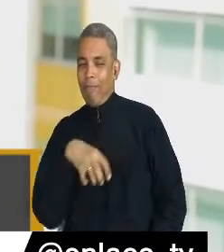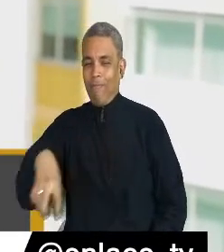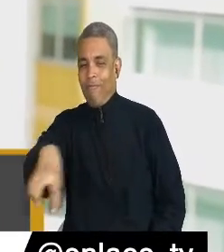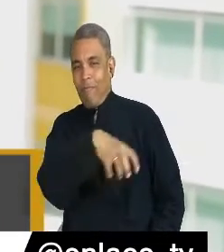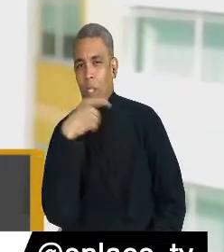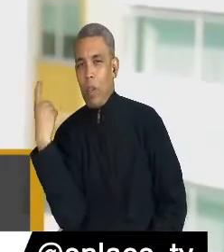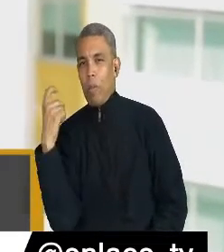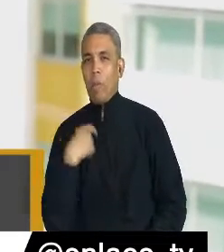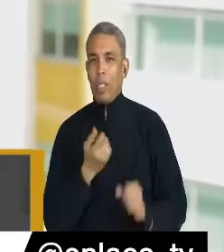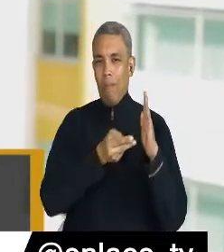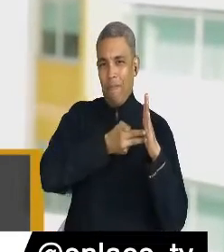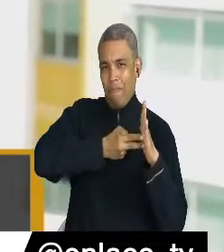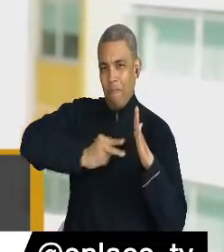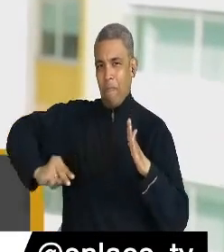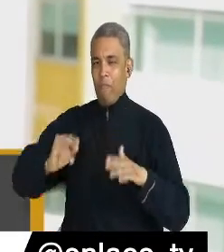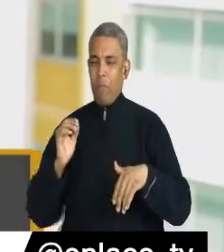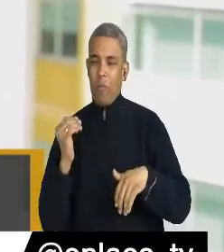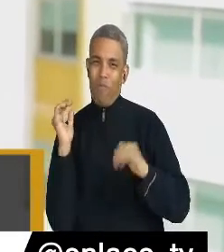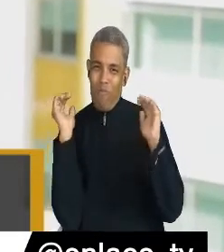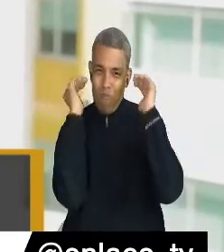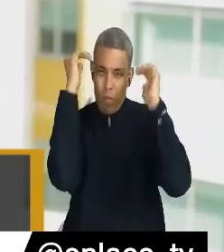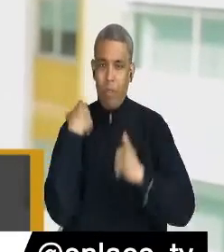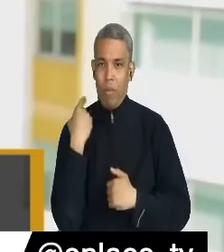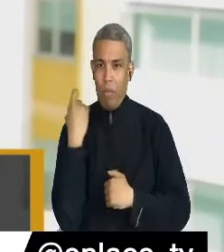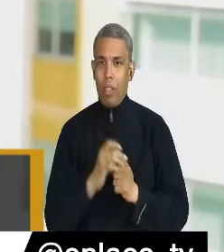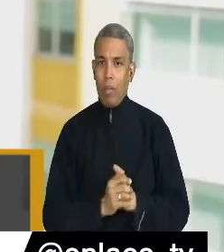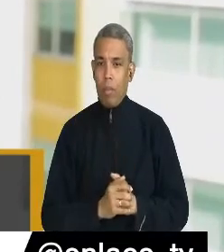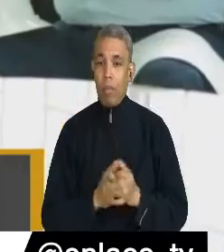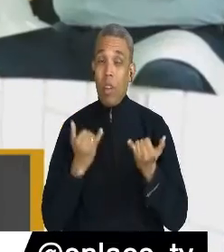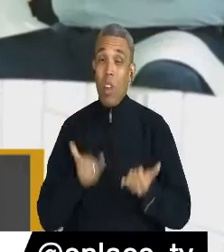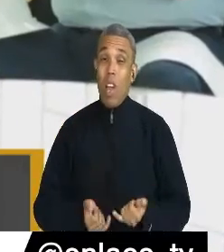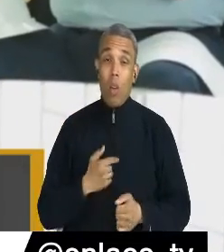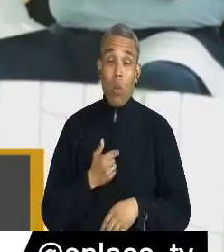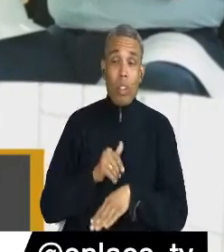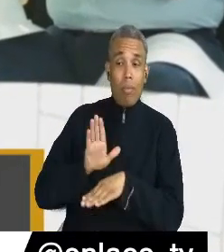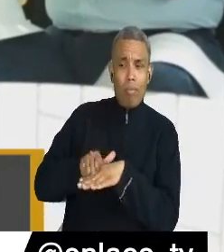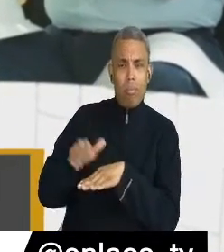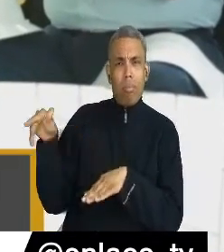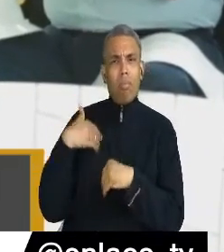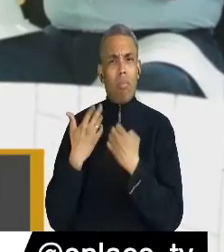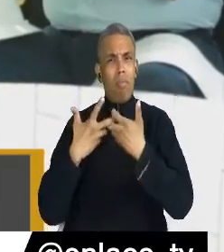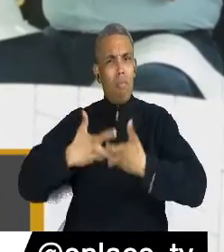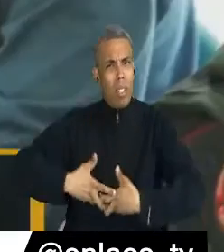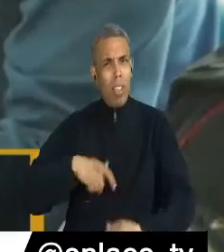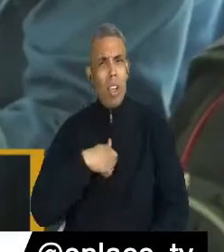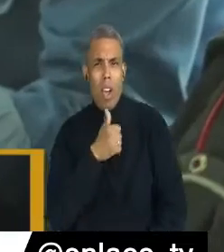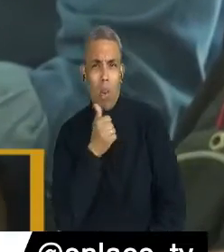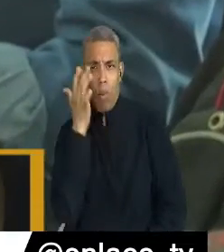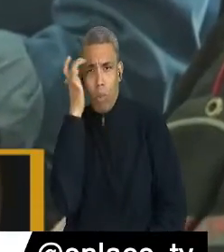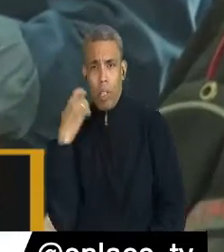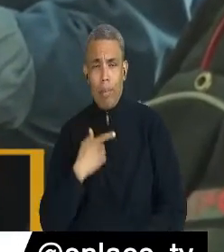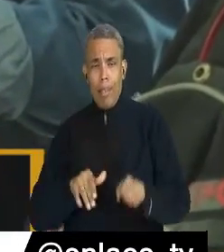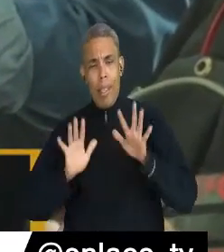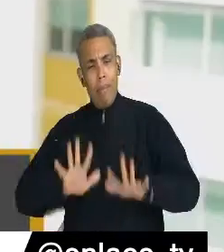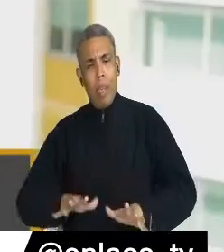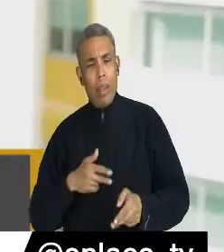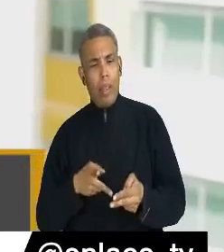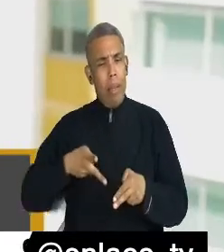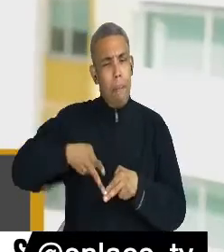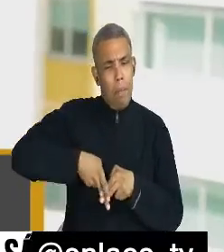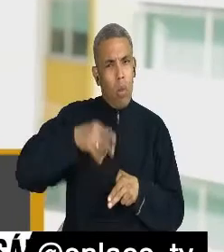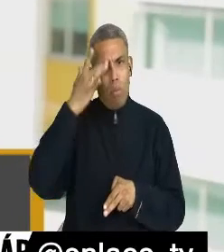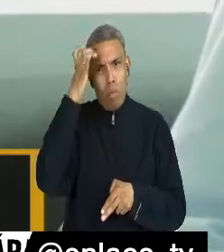fecha el contrato se encuentra suspendido por lo cual vamos a requerir agua de arrancarme a para que nos explique el porqué en especial porque el plazo para el cumplimiento del fallo es